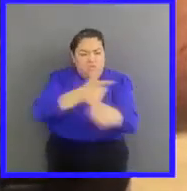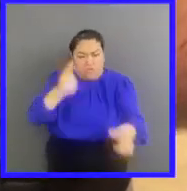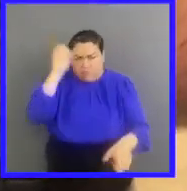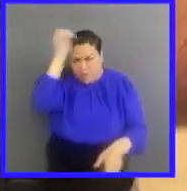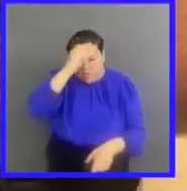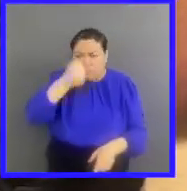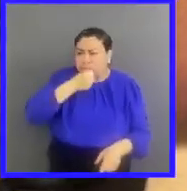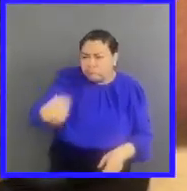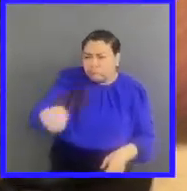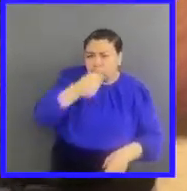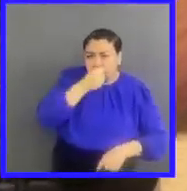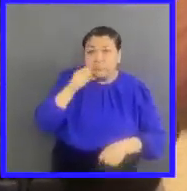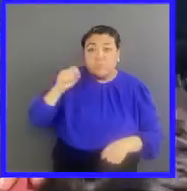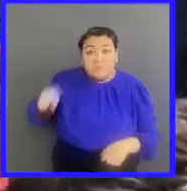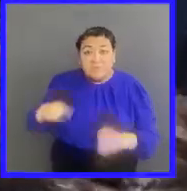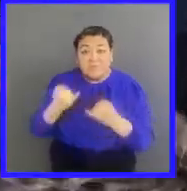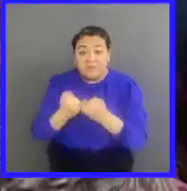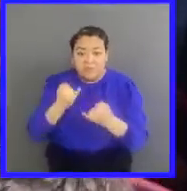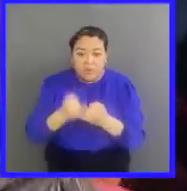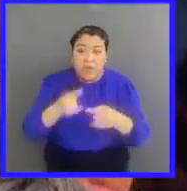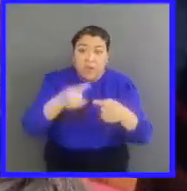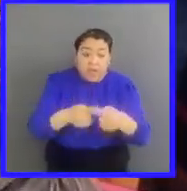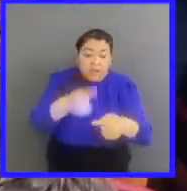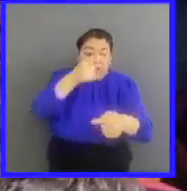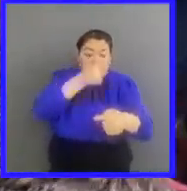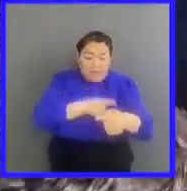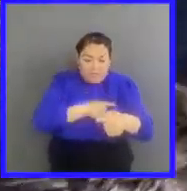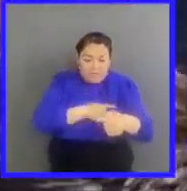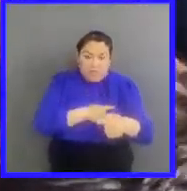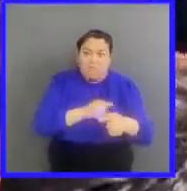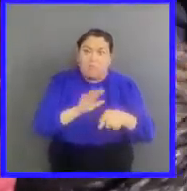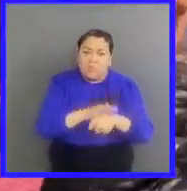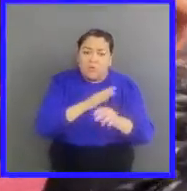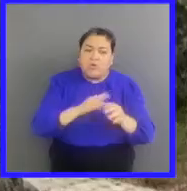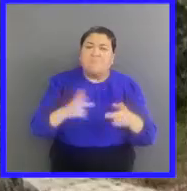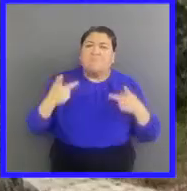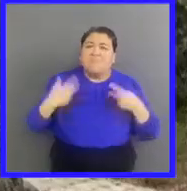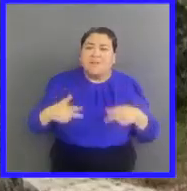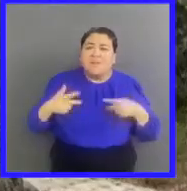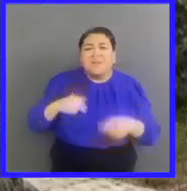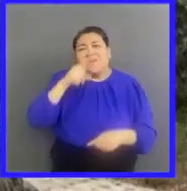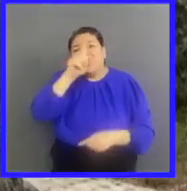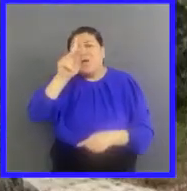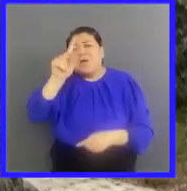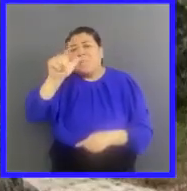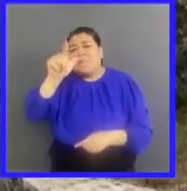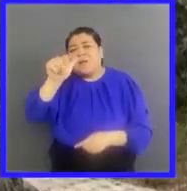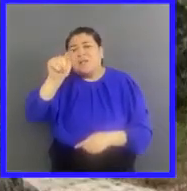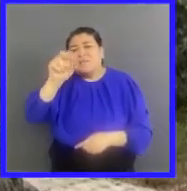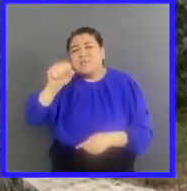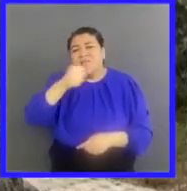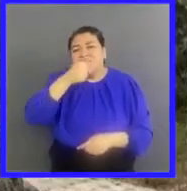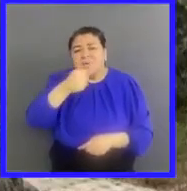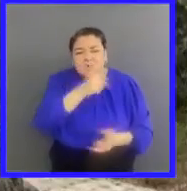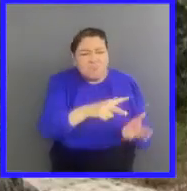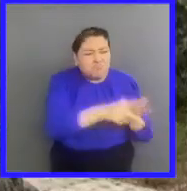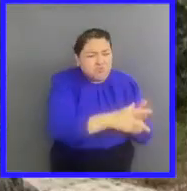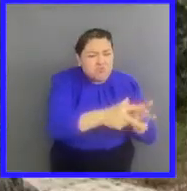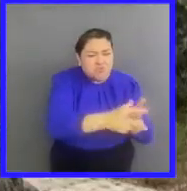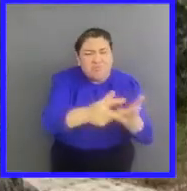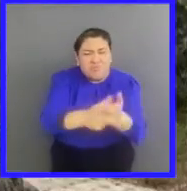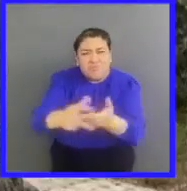precisó que la cifra anterior aumentó a causa del genocidio en Palestina. En el caso mexicano, Reporteros Sin